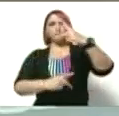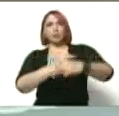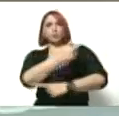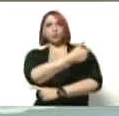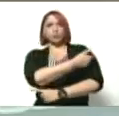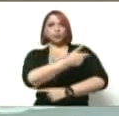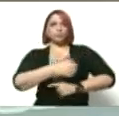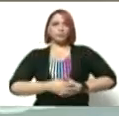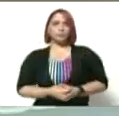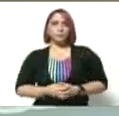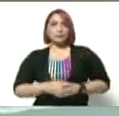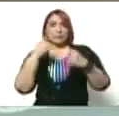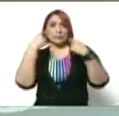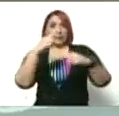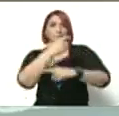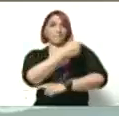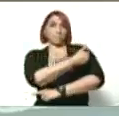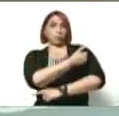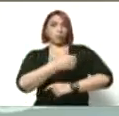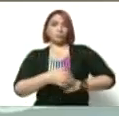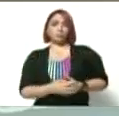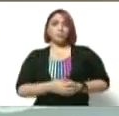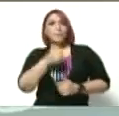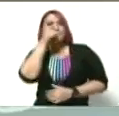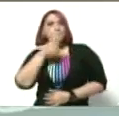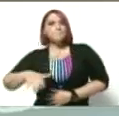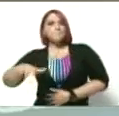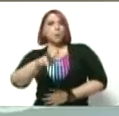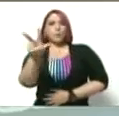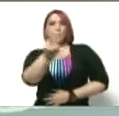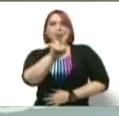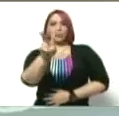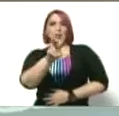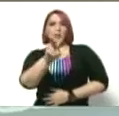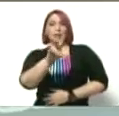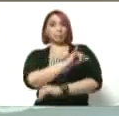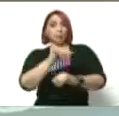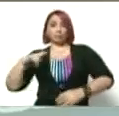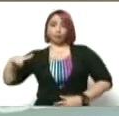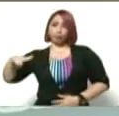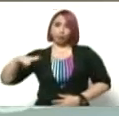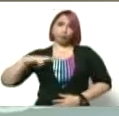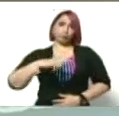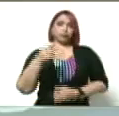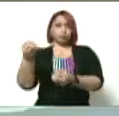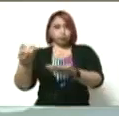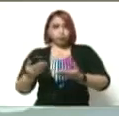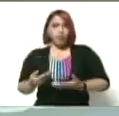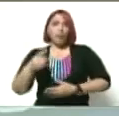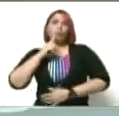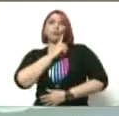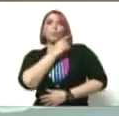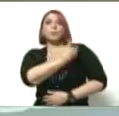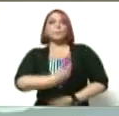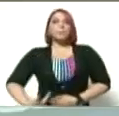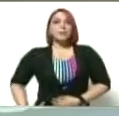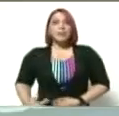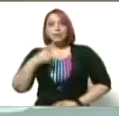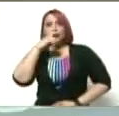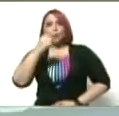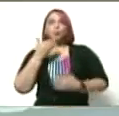esta etapa de inmunización del pueblo venezolano han estado llegando queremos el nombre del presidente nicolás maduro